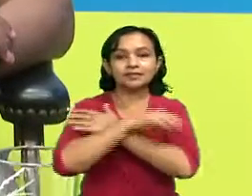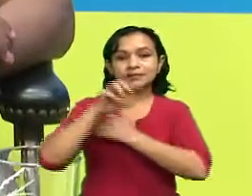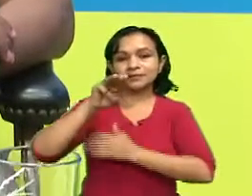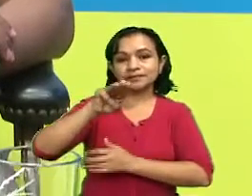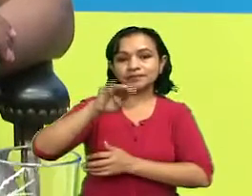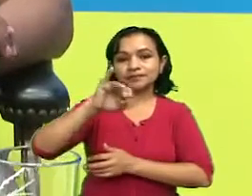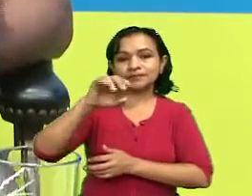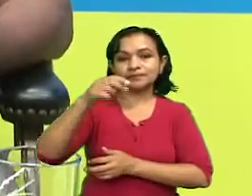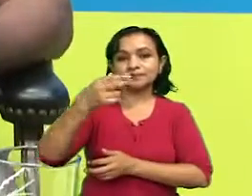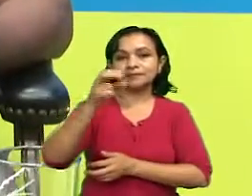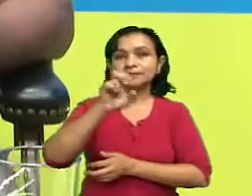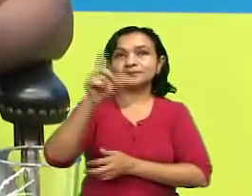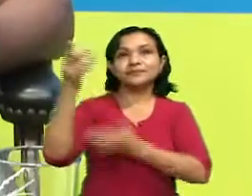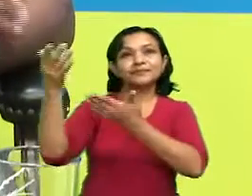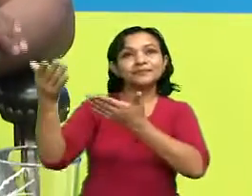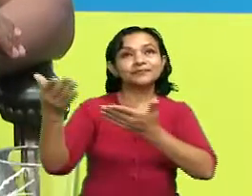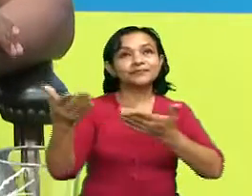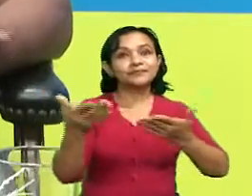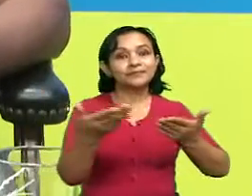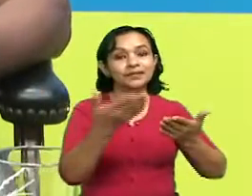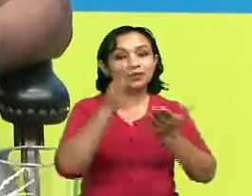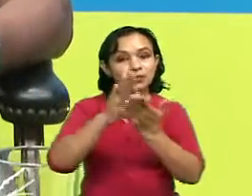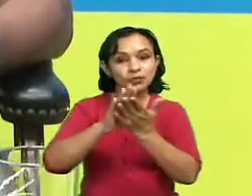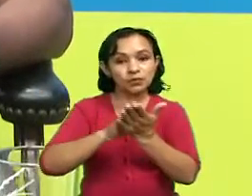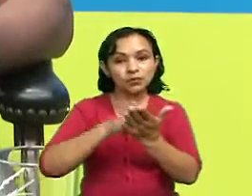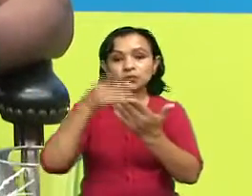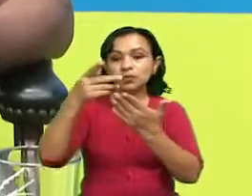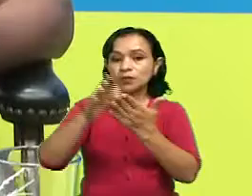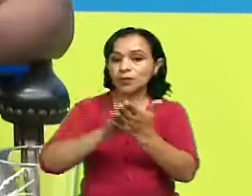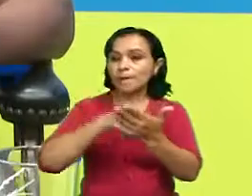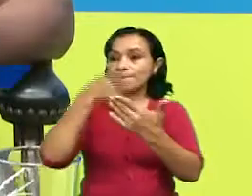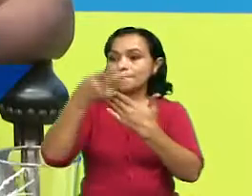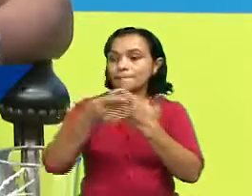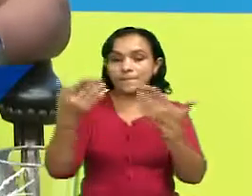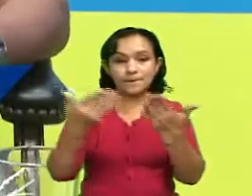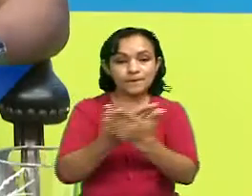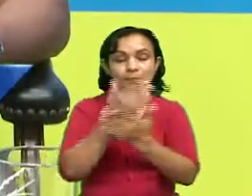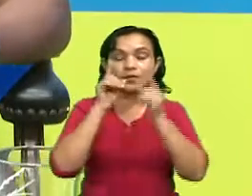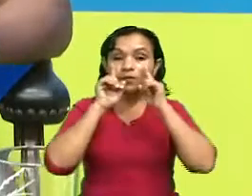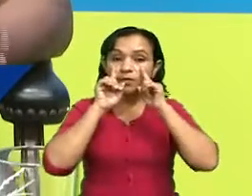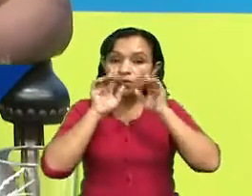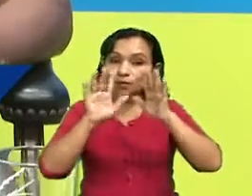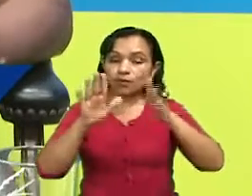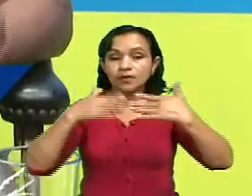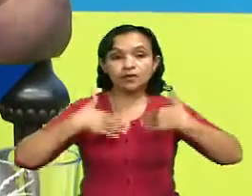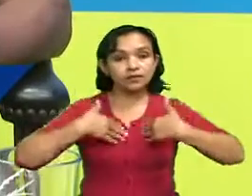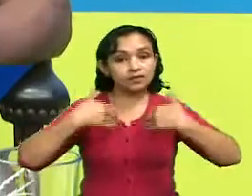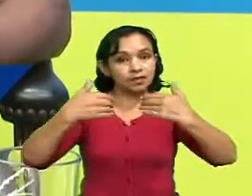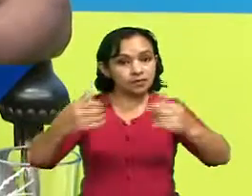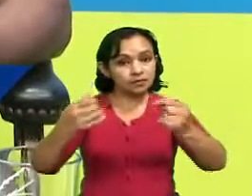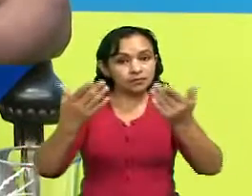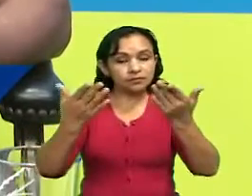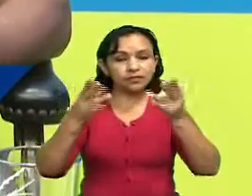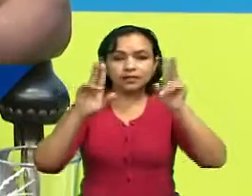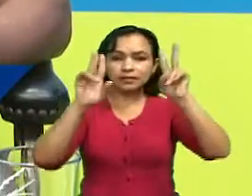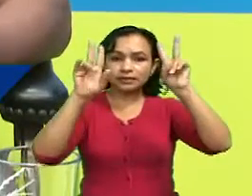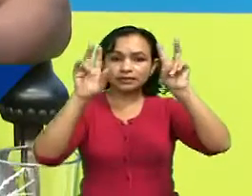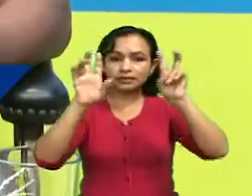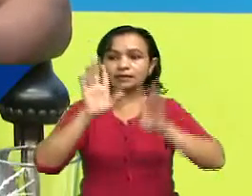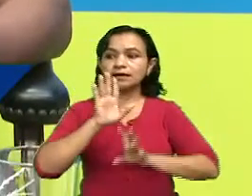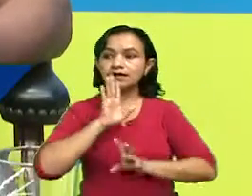Mena y les doy la bienvenida a un programa más de Prevenir es Salud. Un programa donde estamos conversando sobre los